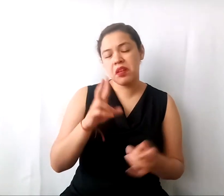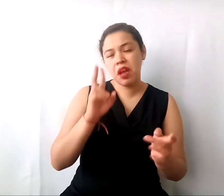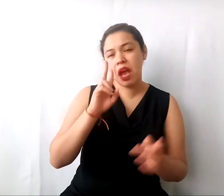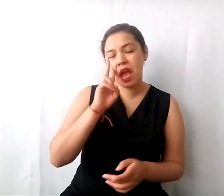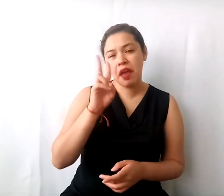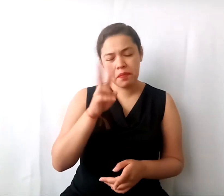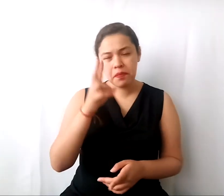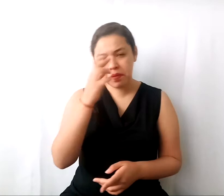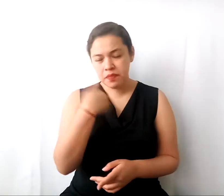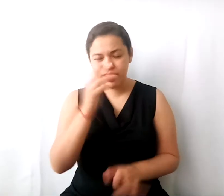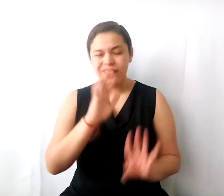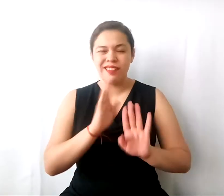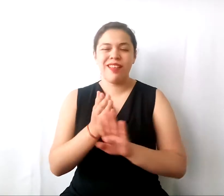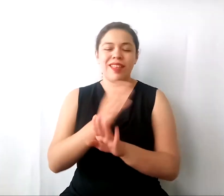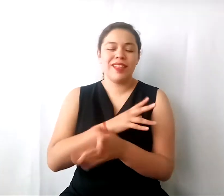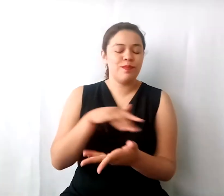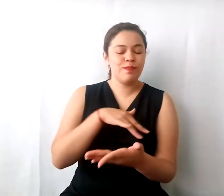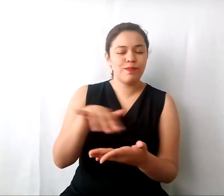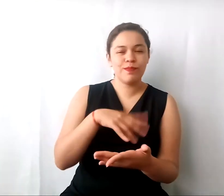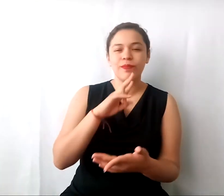lo leímos.